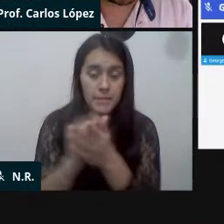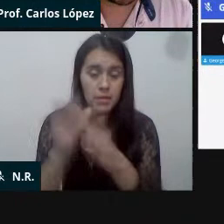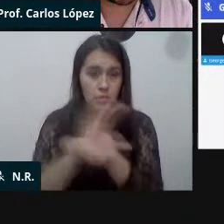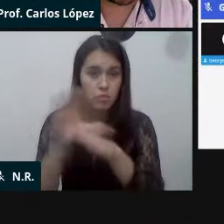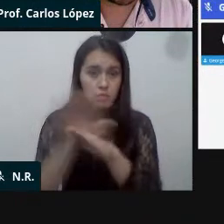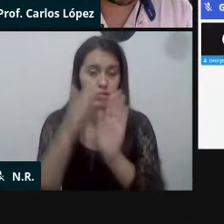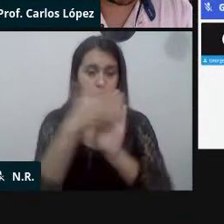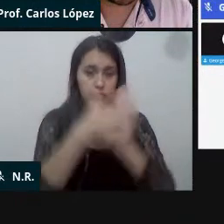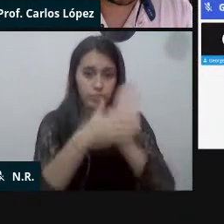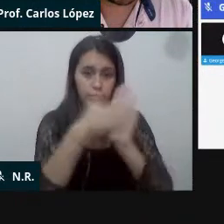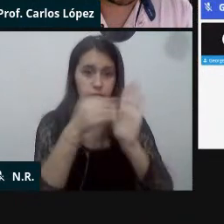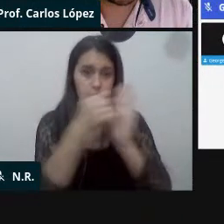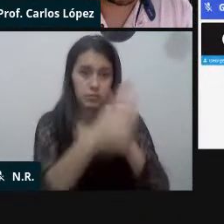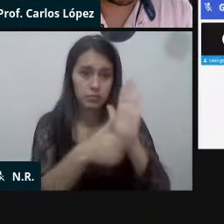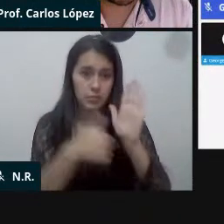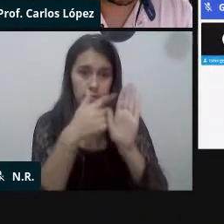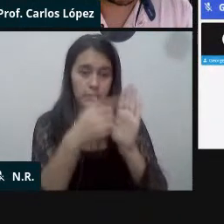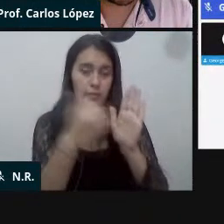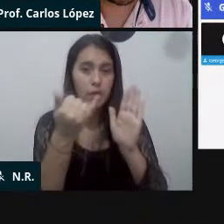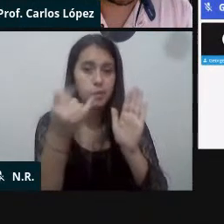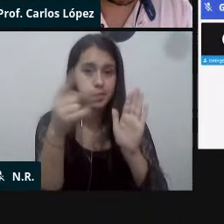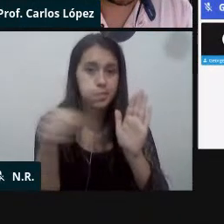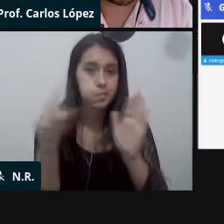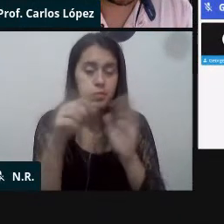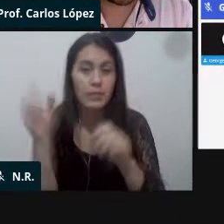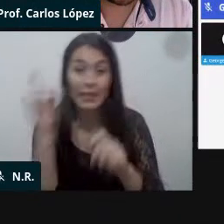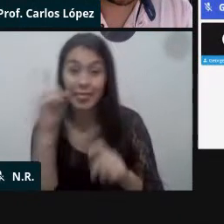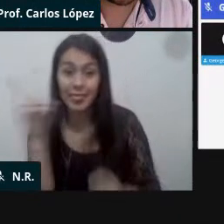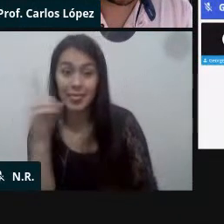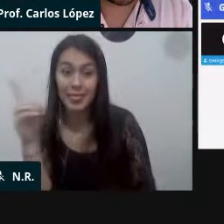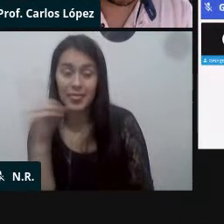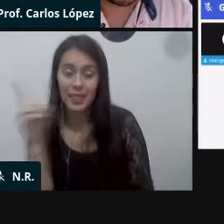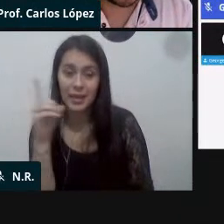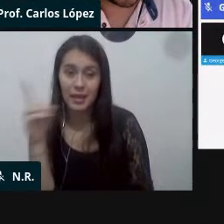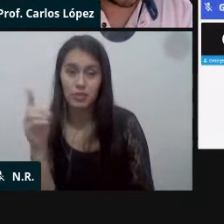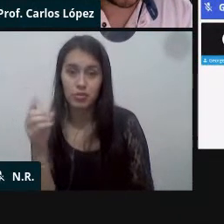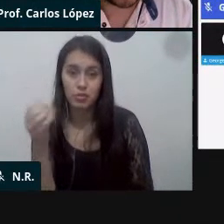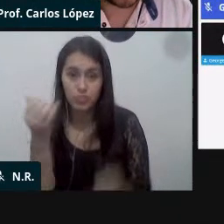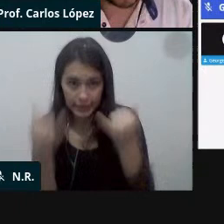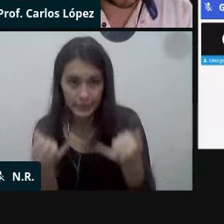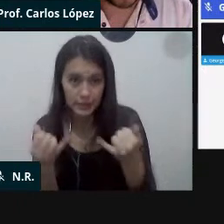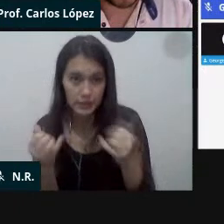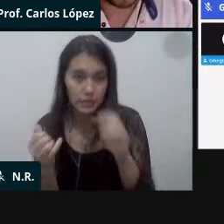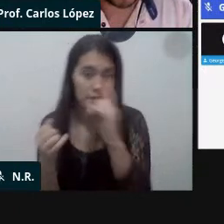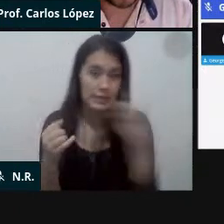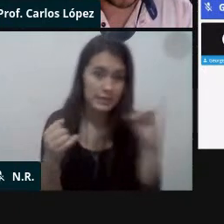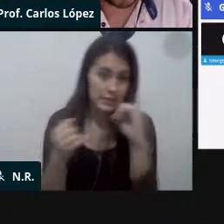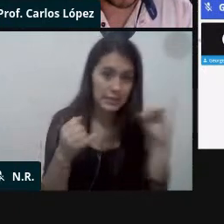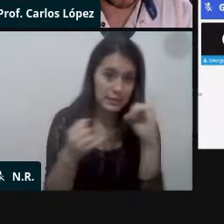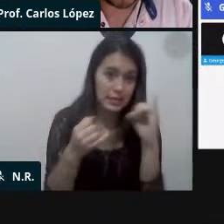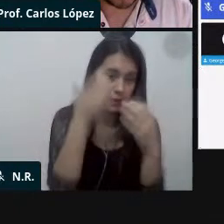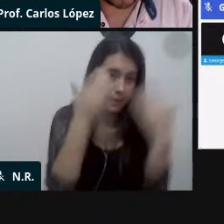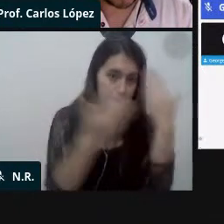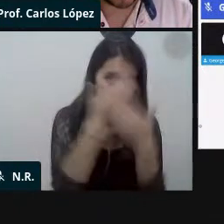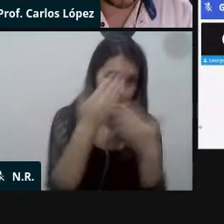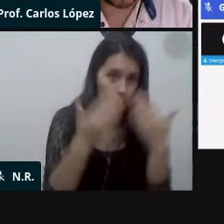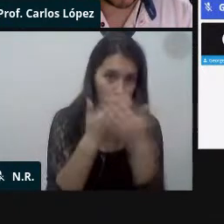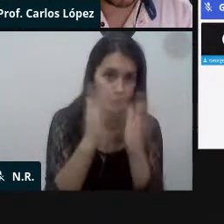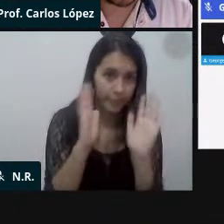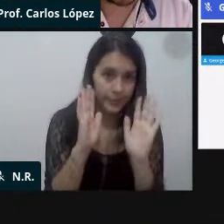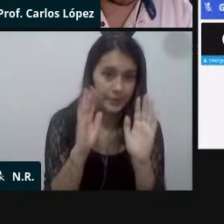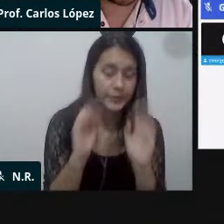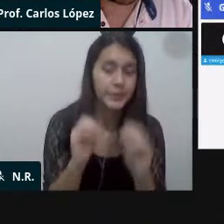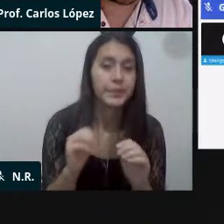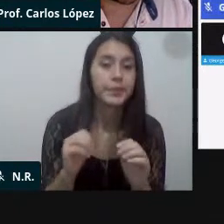es la transmisión en la que estamos nosotros en vivo. Y en el lado izquierdo es en la que estamos con la transmisión de prueba